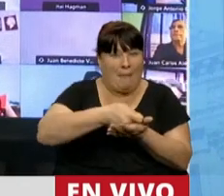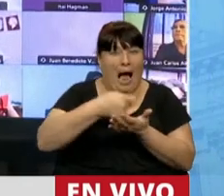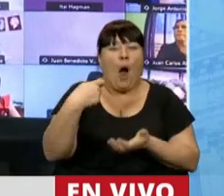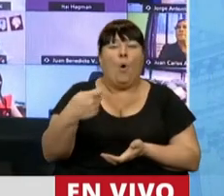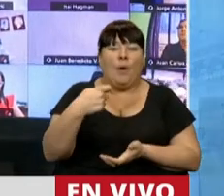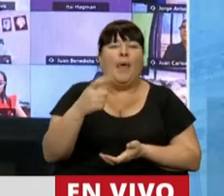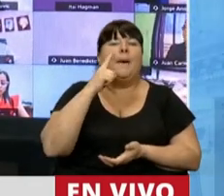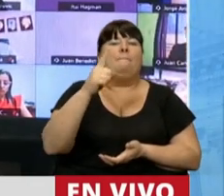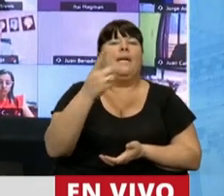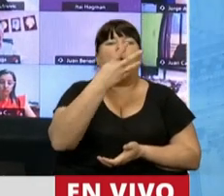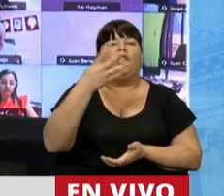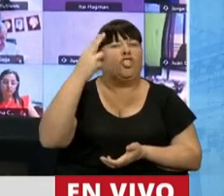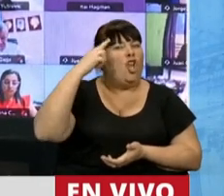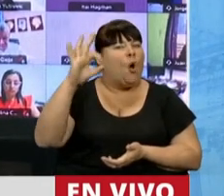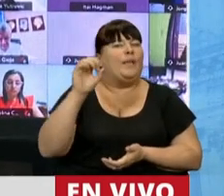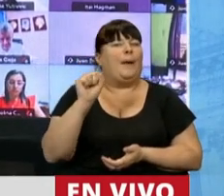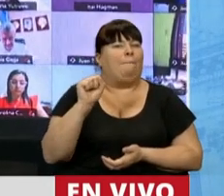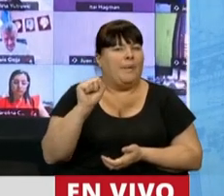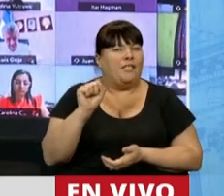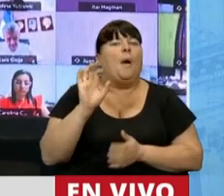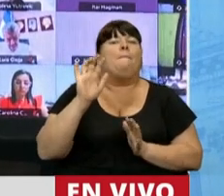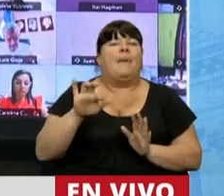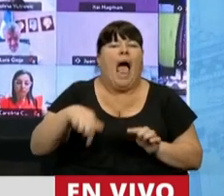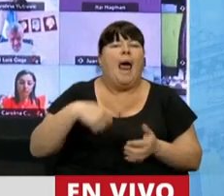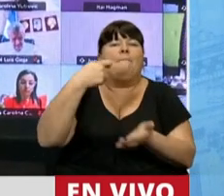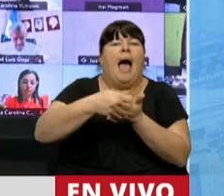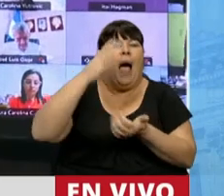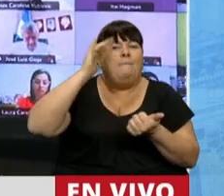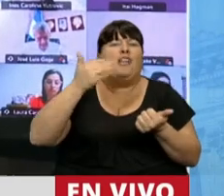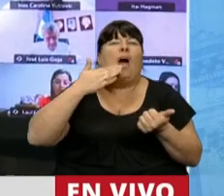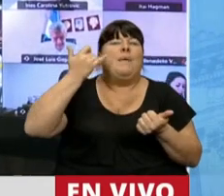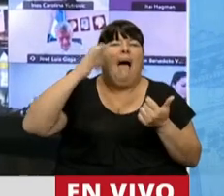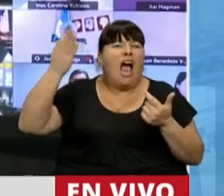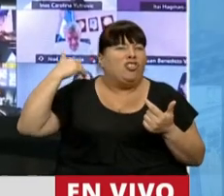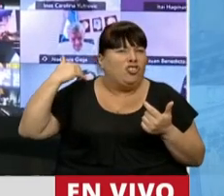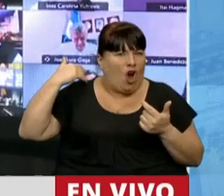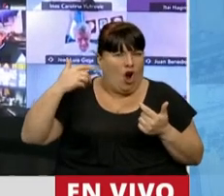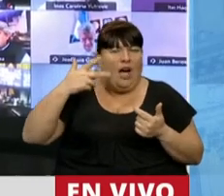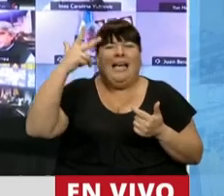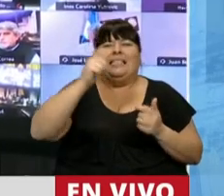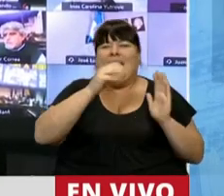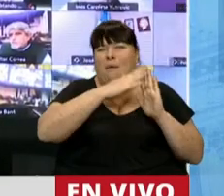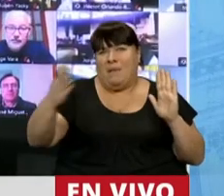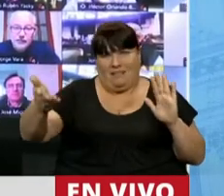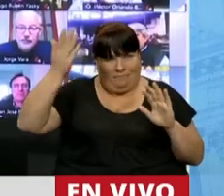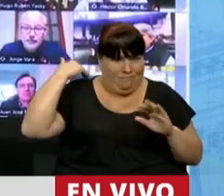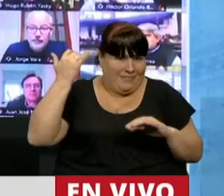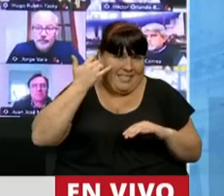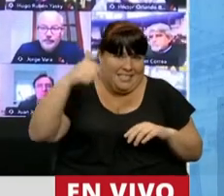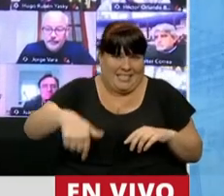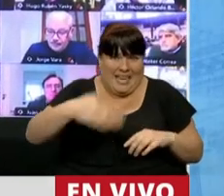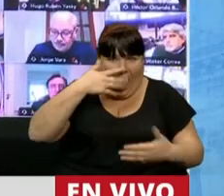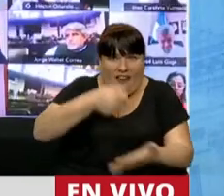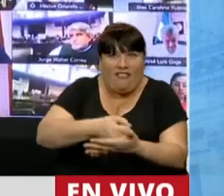los jubilados es de 1.490 pesos, pero recién le estamos pagando marzo, abril y mayo, es decir, un trimestre que ya estamos